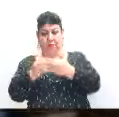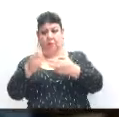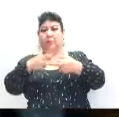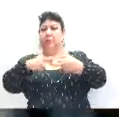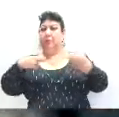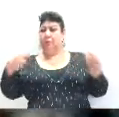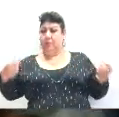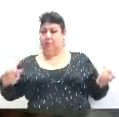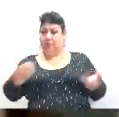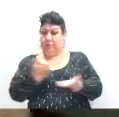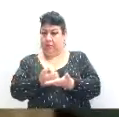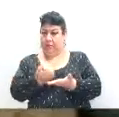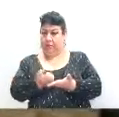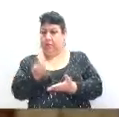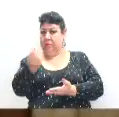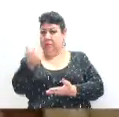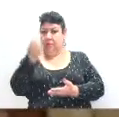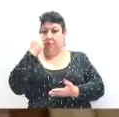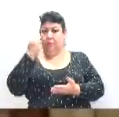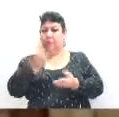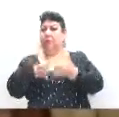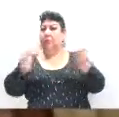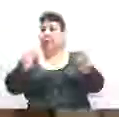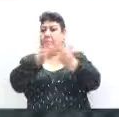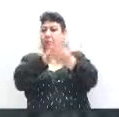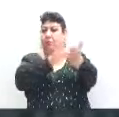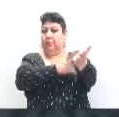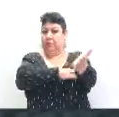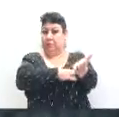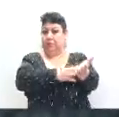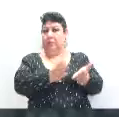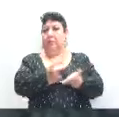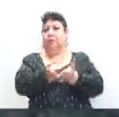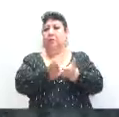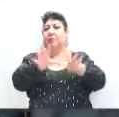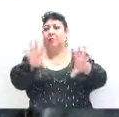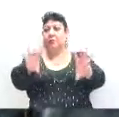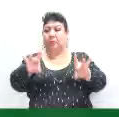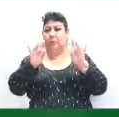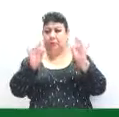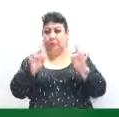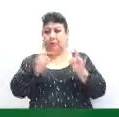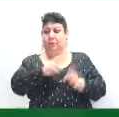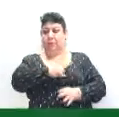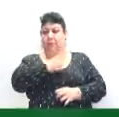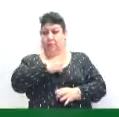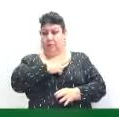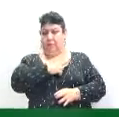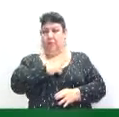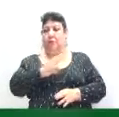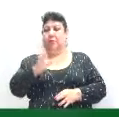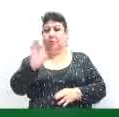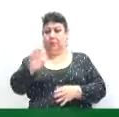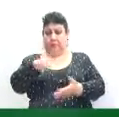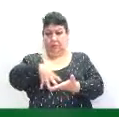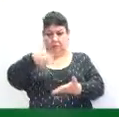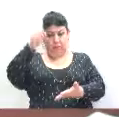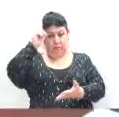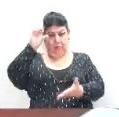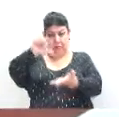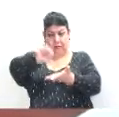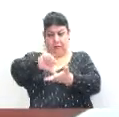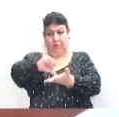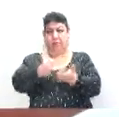$439,420, recursos que impulsarán estos grandes proyectos. Las organizaciones beneficiadas son Corporación Universitaria, Estudio y Trabajo